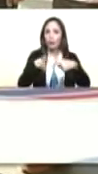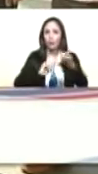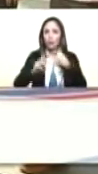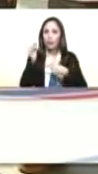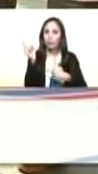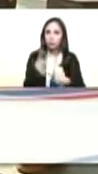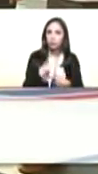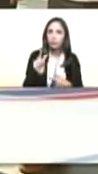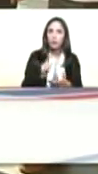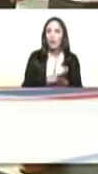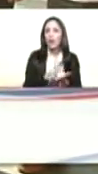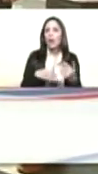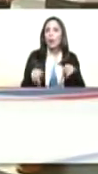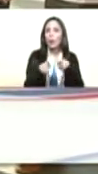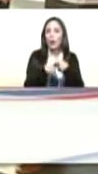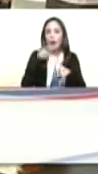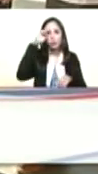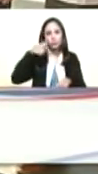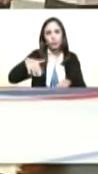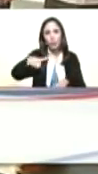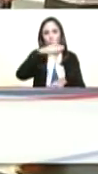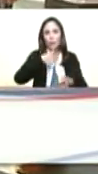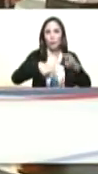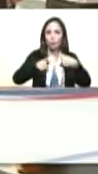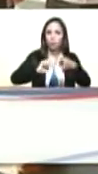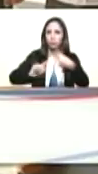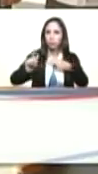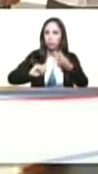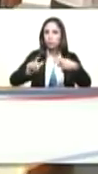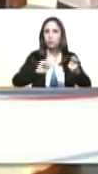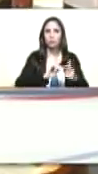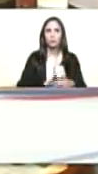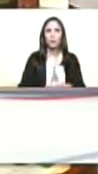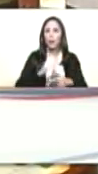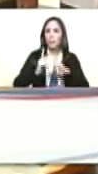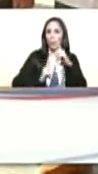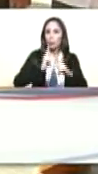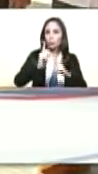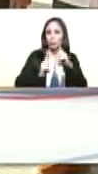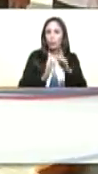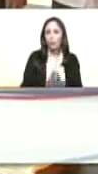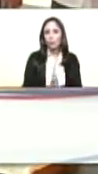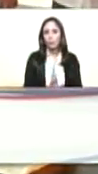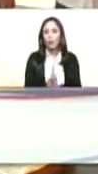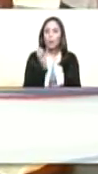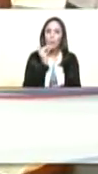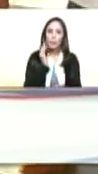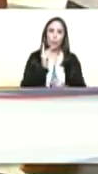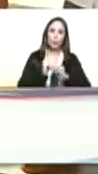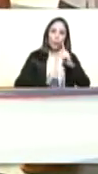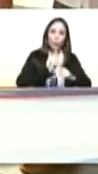el mercado del pueblo. El mercado productivo que integra la gran producción,